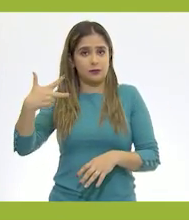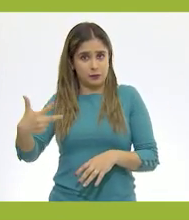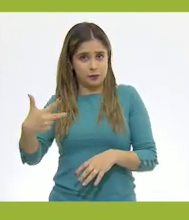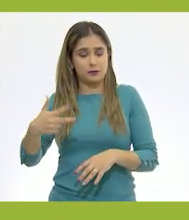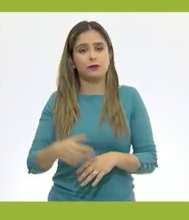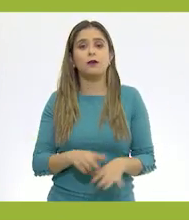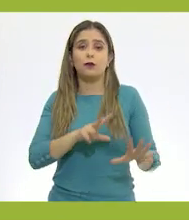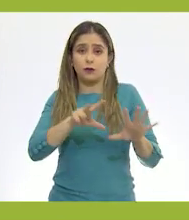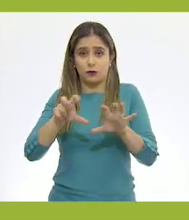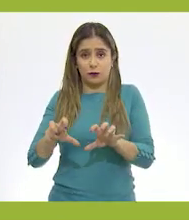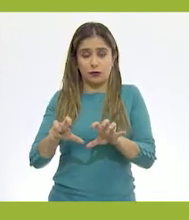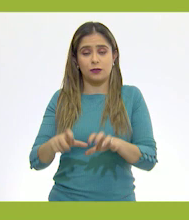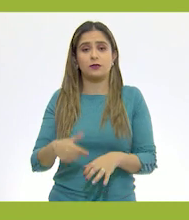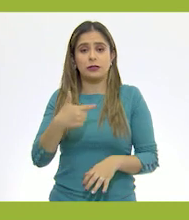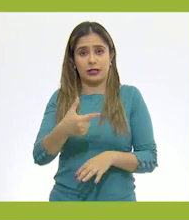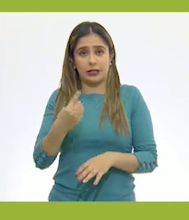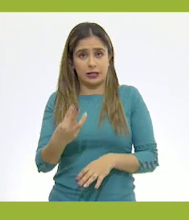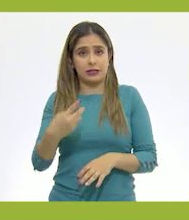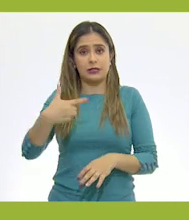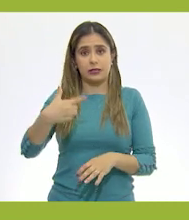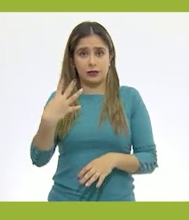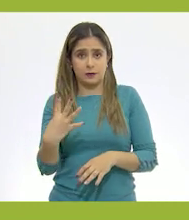800-288-6688 y